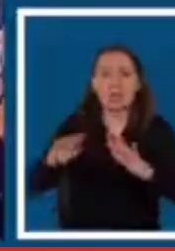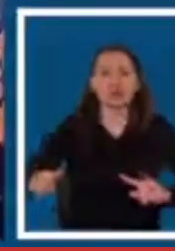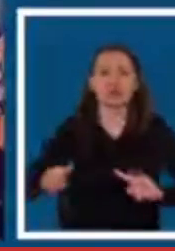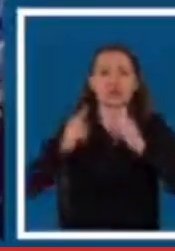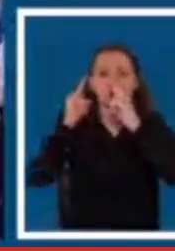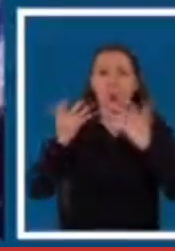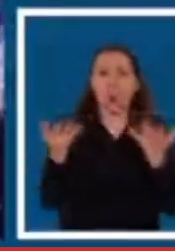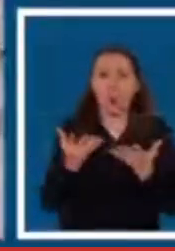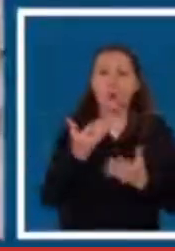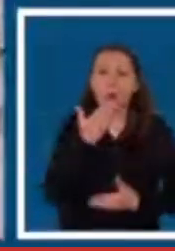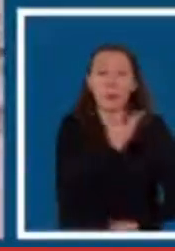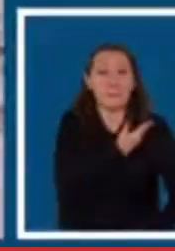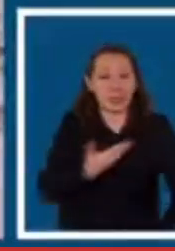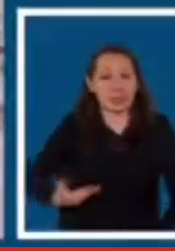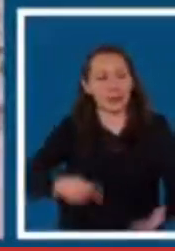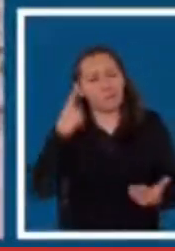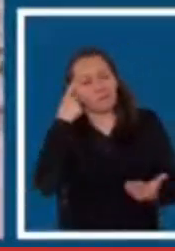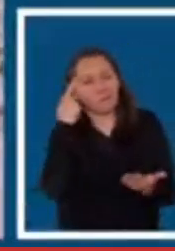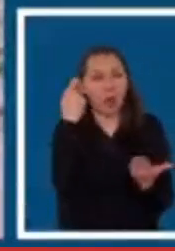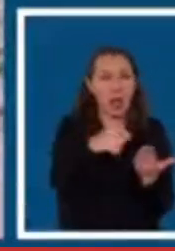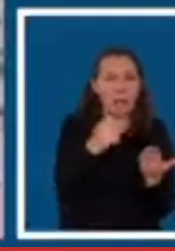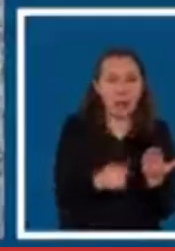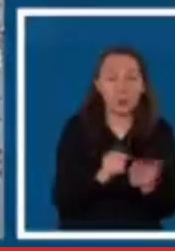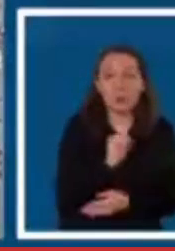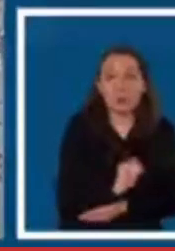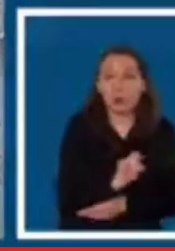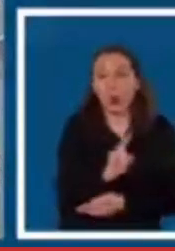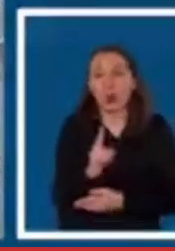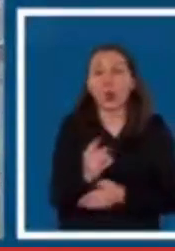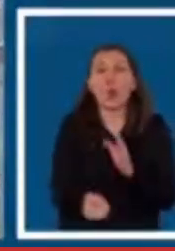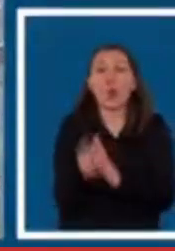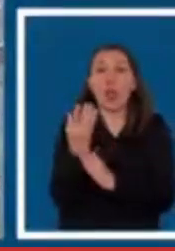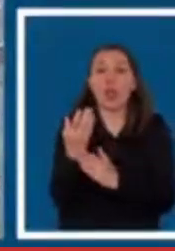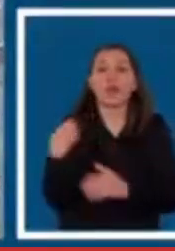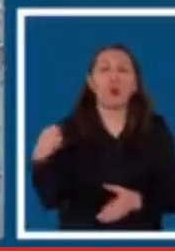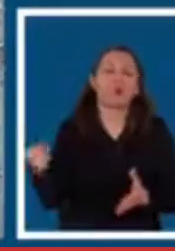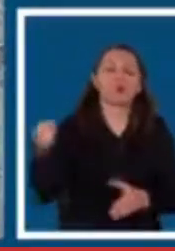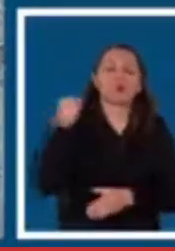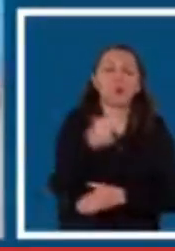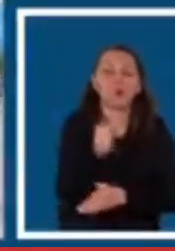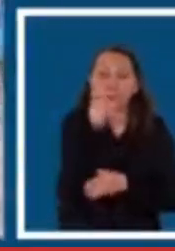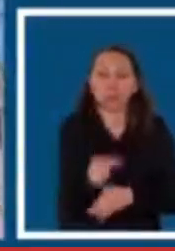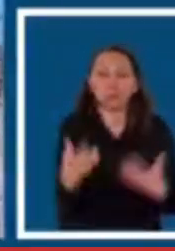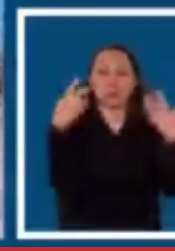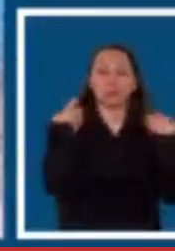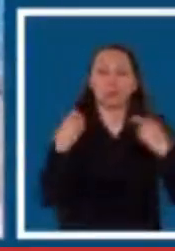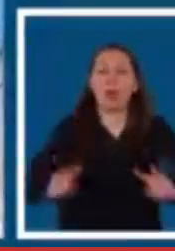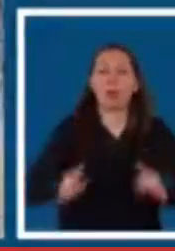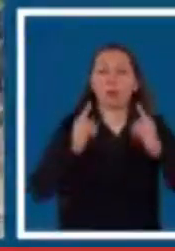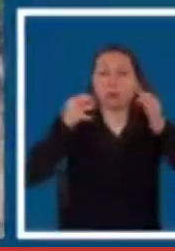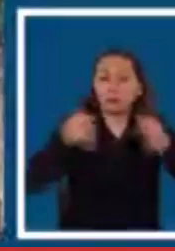y el presidente está evaluando si determina un delegado o una delegada especial para la reconstrucción que va a tener que